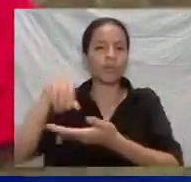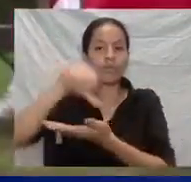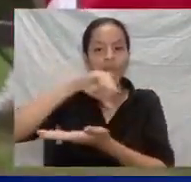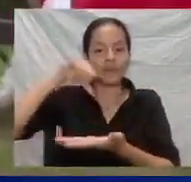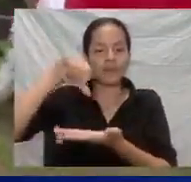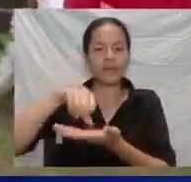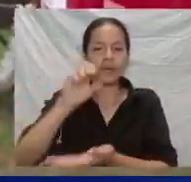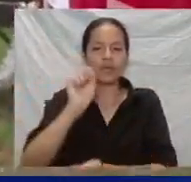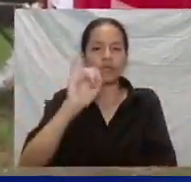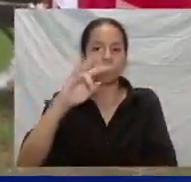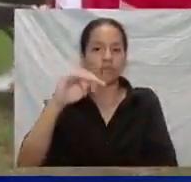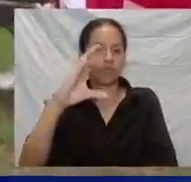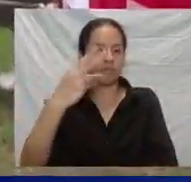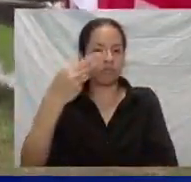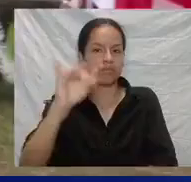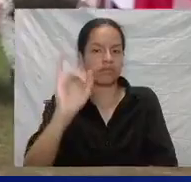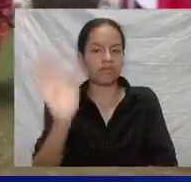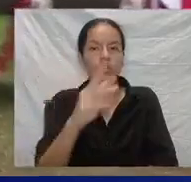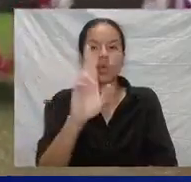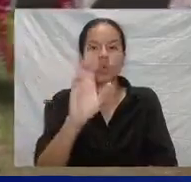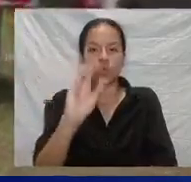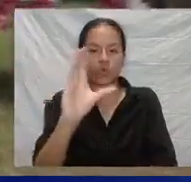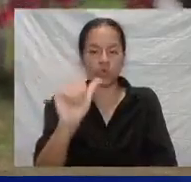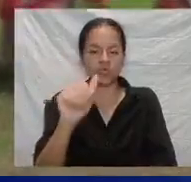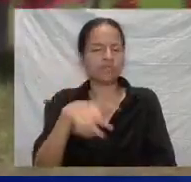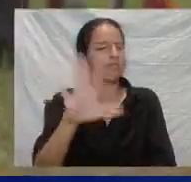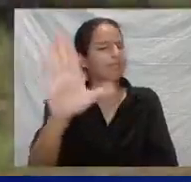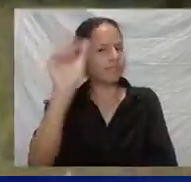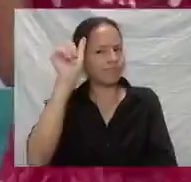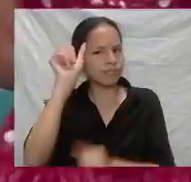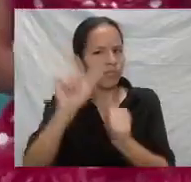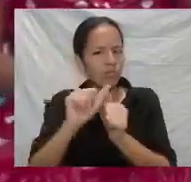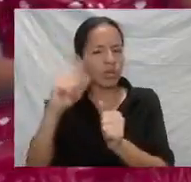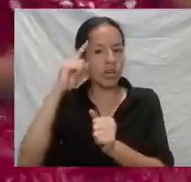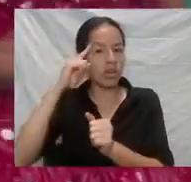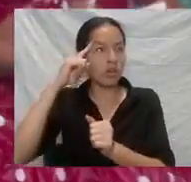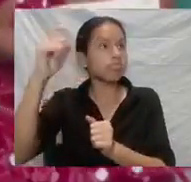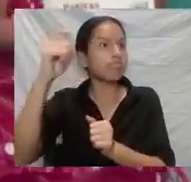te recuerda que la creatividad tiene un alto puntaje